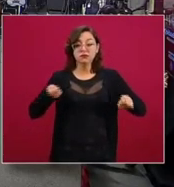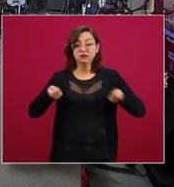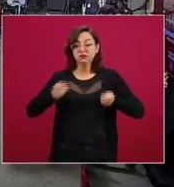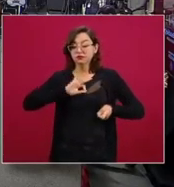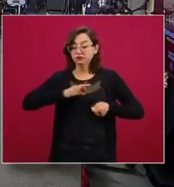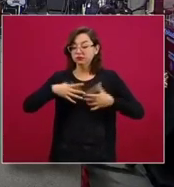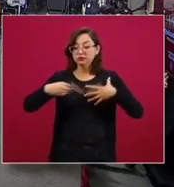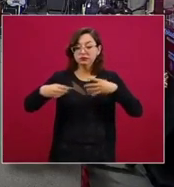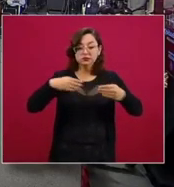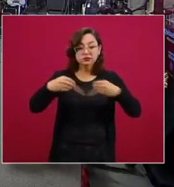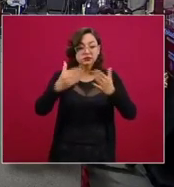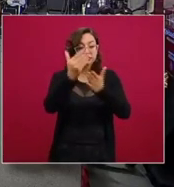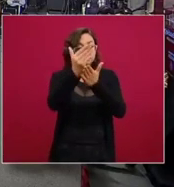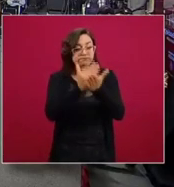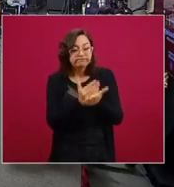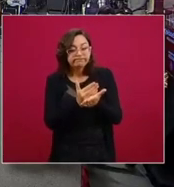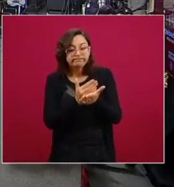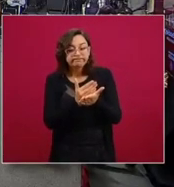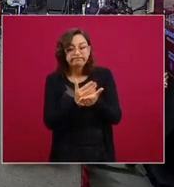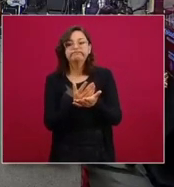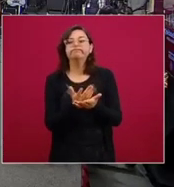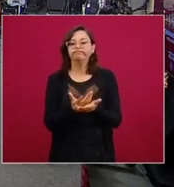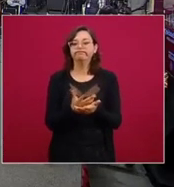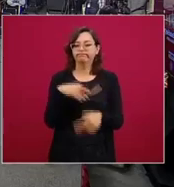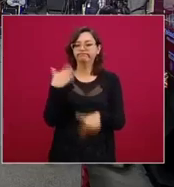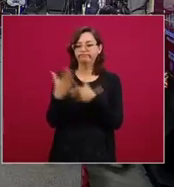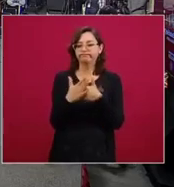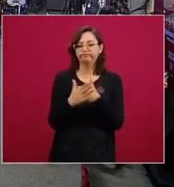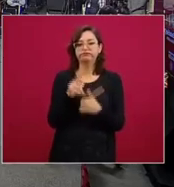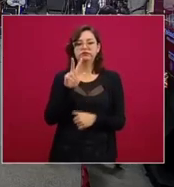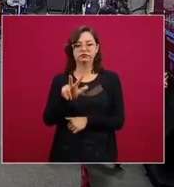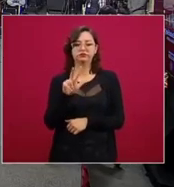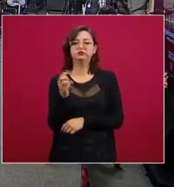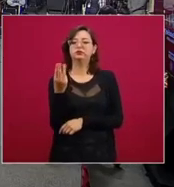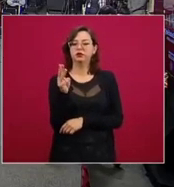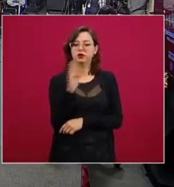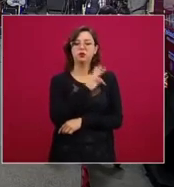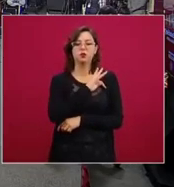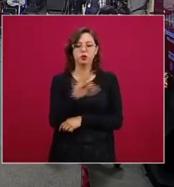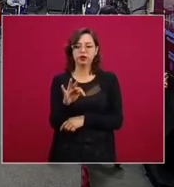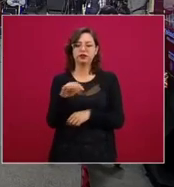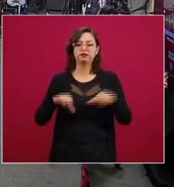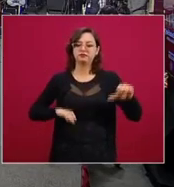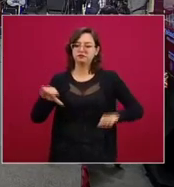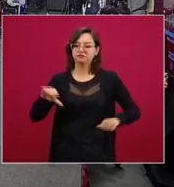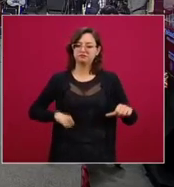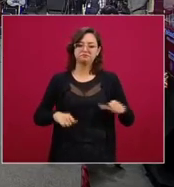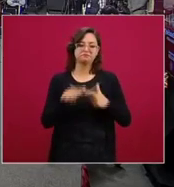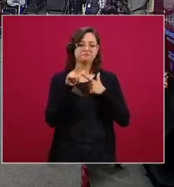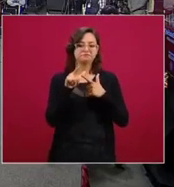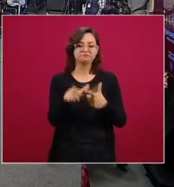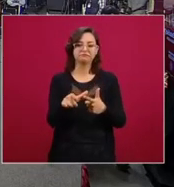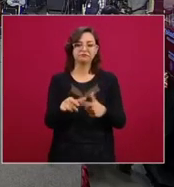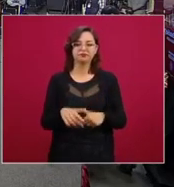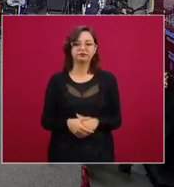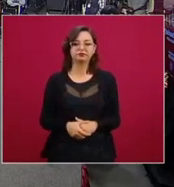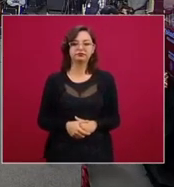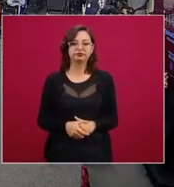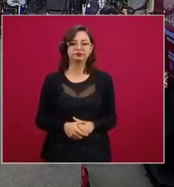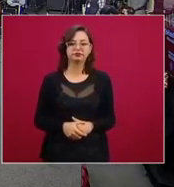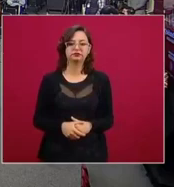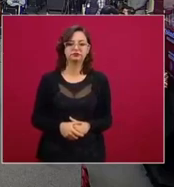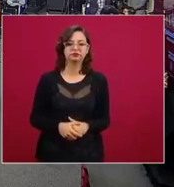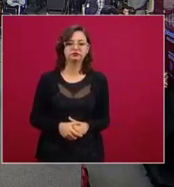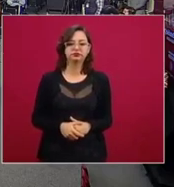podrían mejor me hubiera ido a dormir, a partir del 18 como muchos de dicen, mayo, reinstalar y pues sí, no dijo nada claro ni de este ni del próximo ciclo escolar, nada más dijo, el ciclo